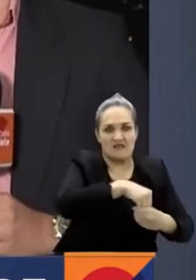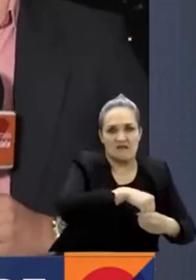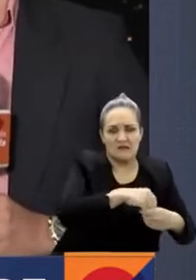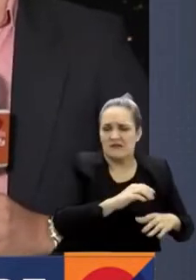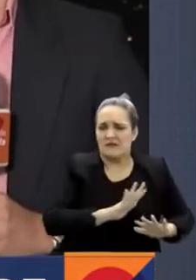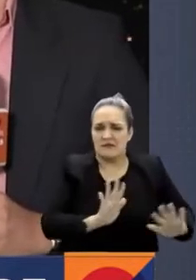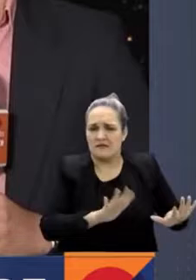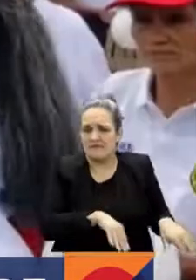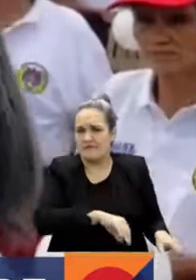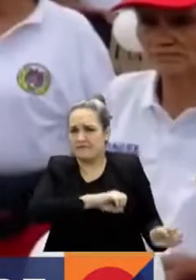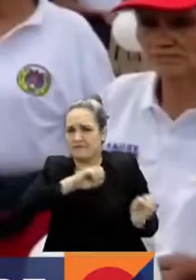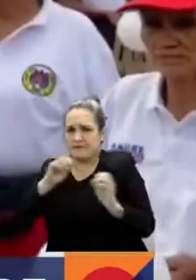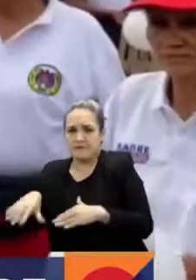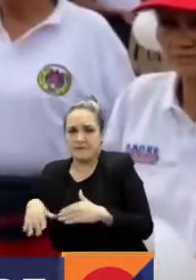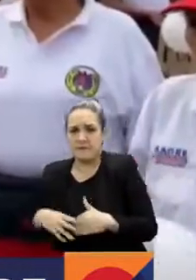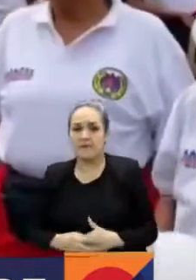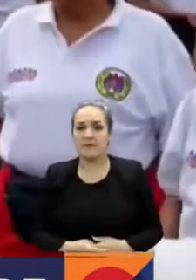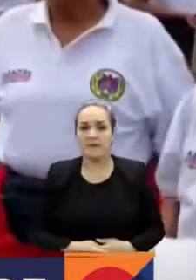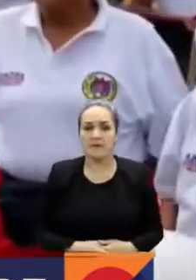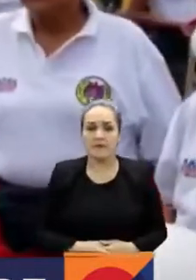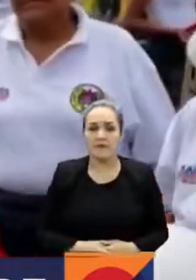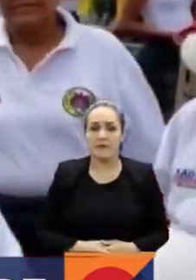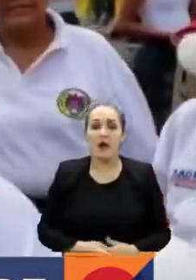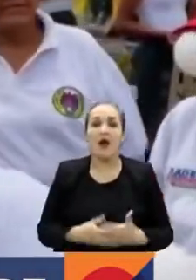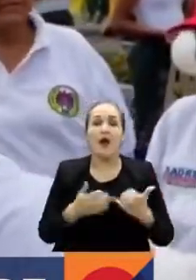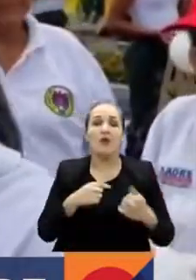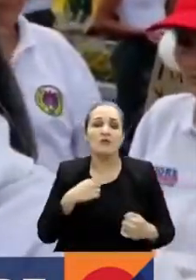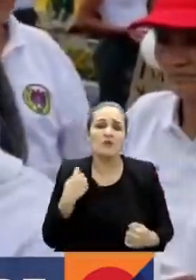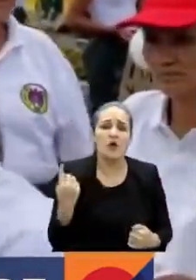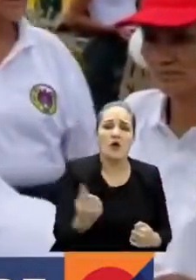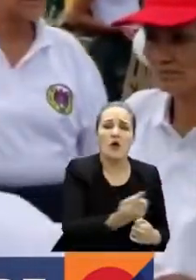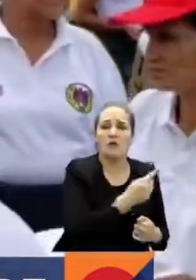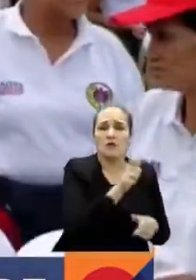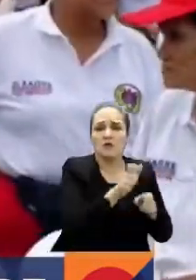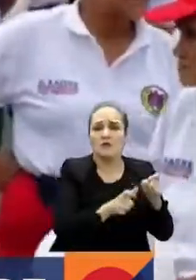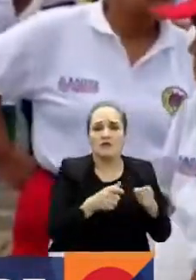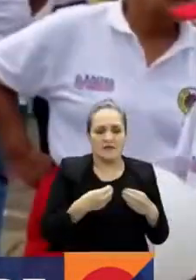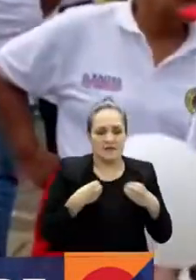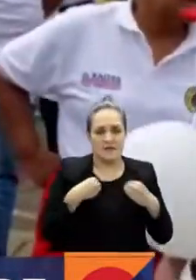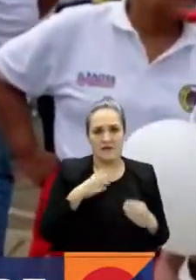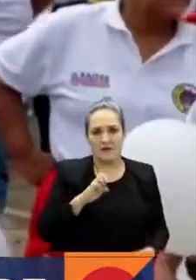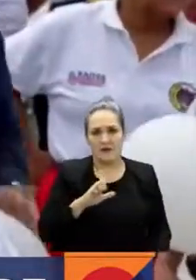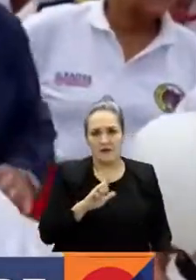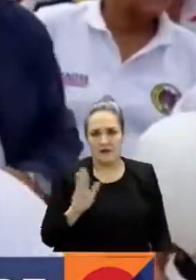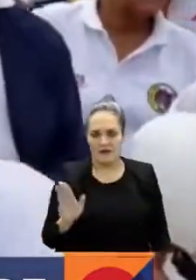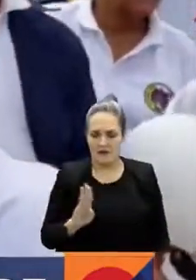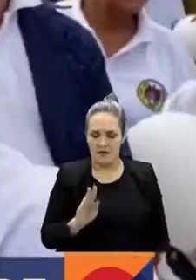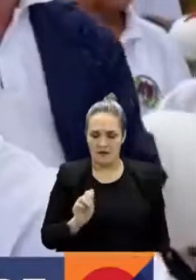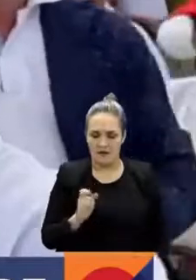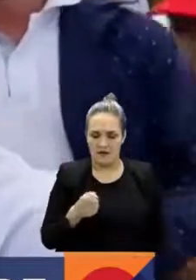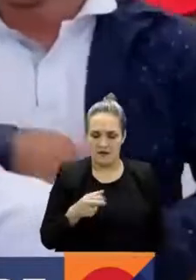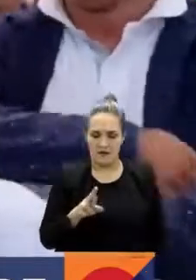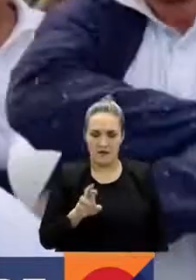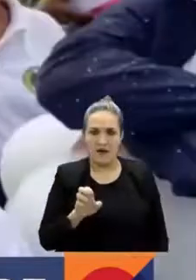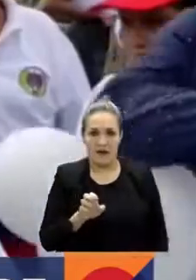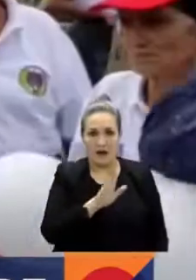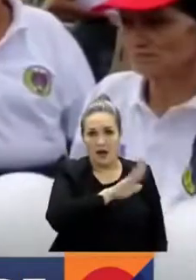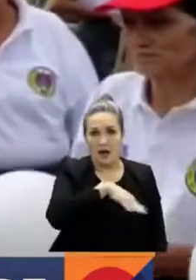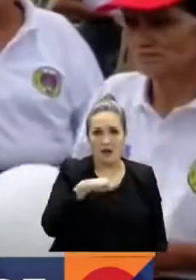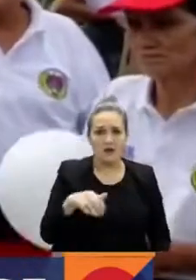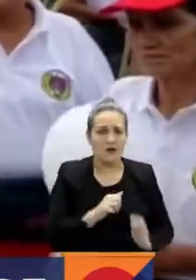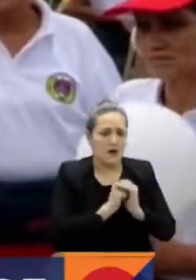Antioquia. La oración se convirtió para los habitantes del Bagre, Antioquia, en el refugio para que los actos violentos